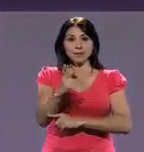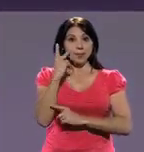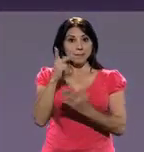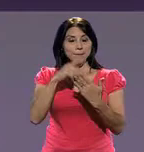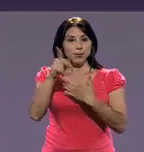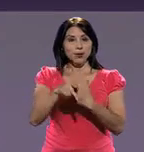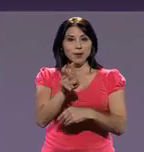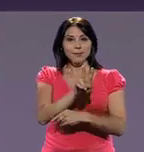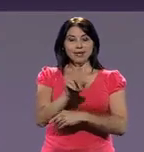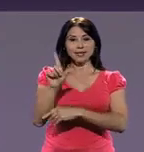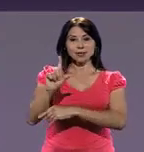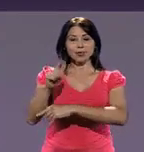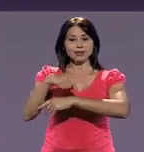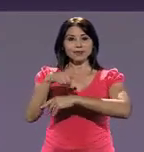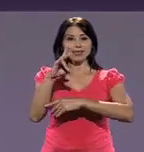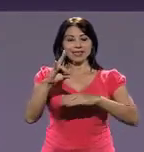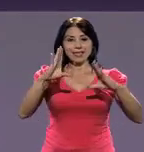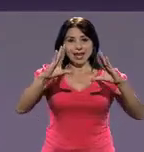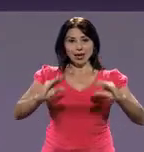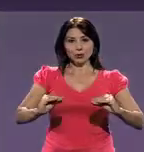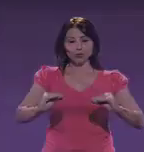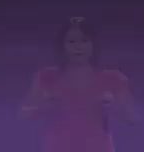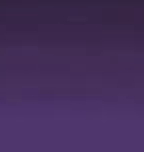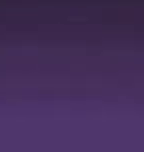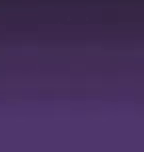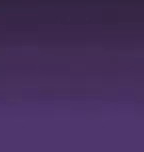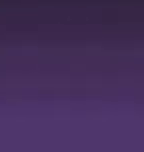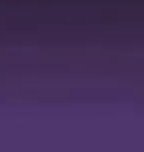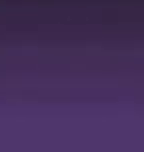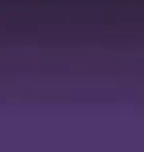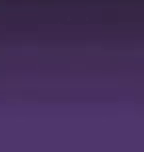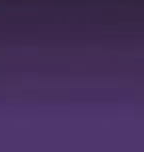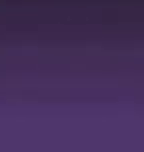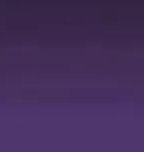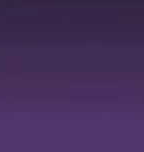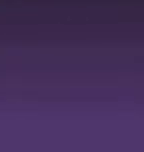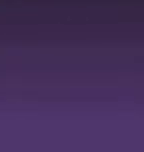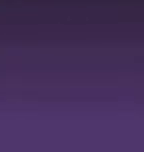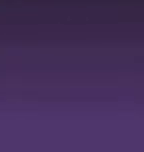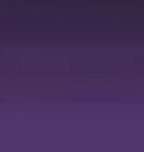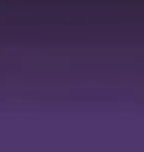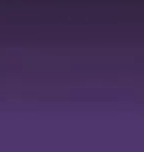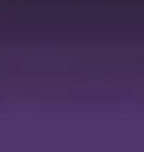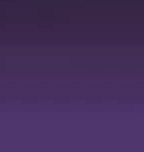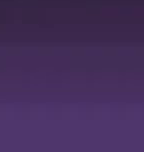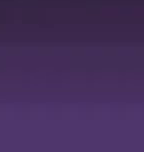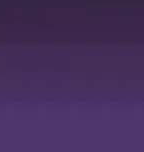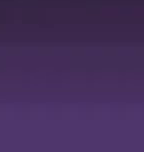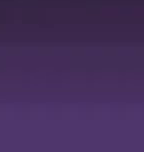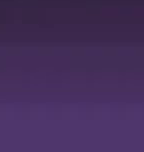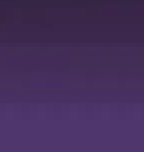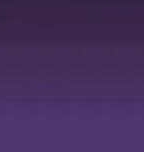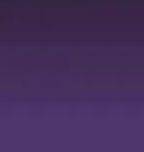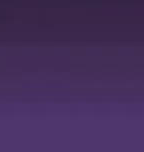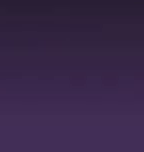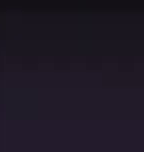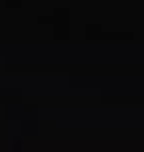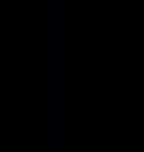7 de la noche nexos único programa sobre discapacidad y adultez mayor en Costa Rica